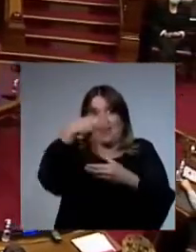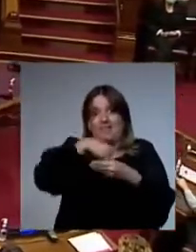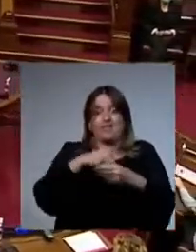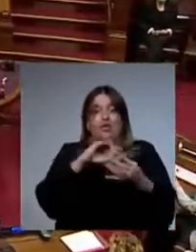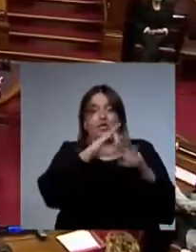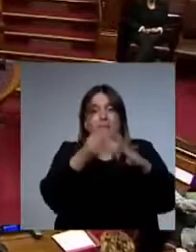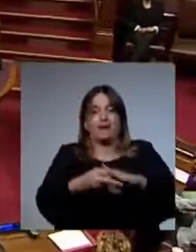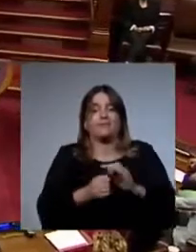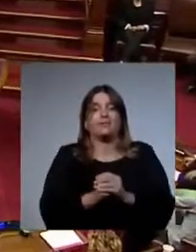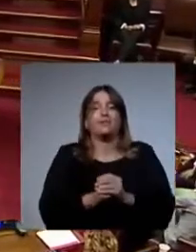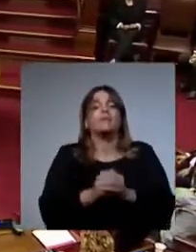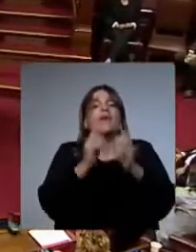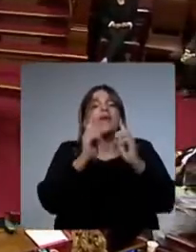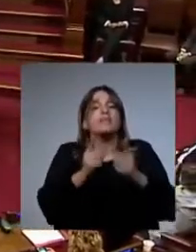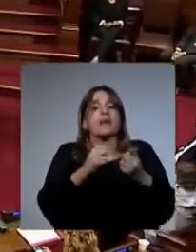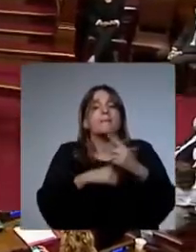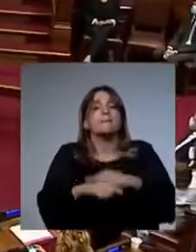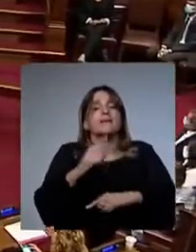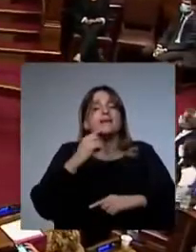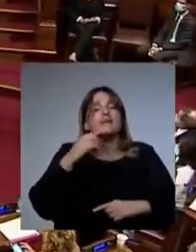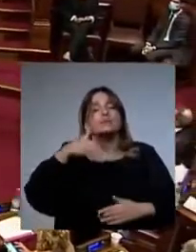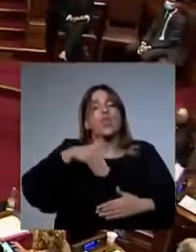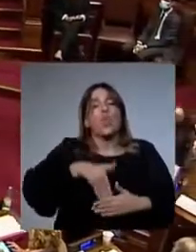Asimismo, consensuamos en el Poder Ejecutivo